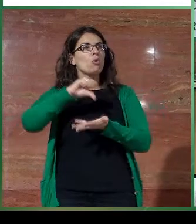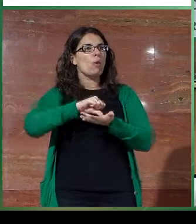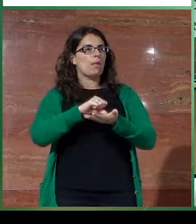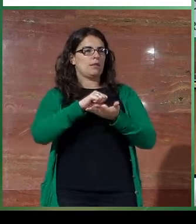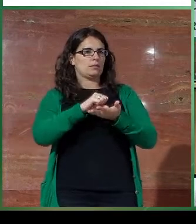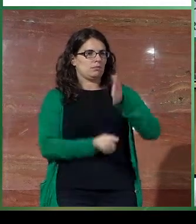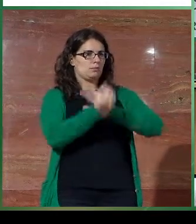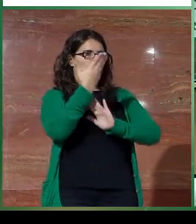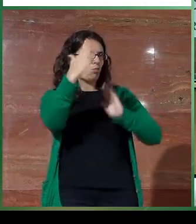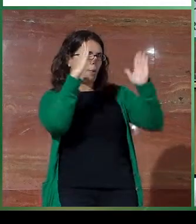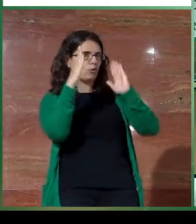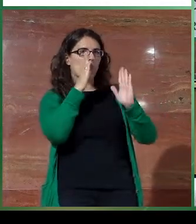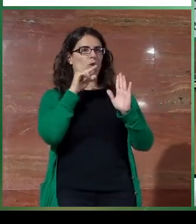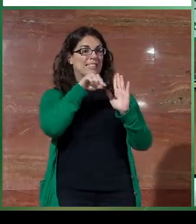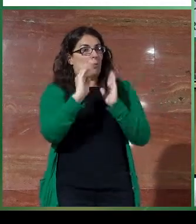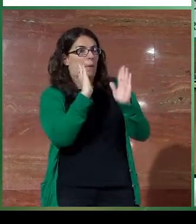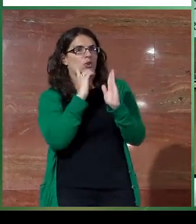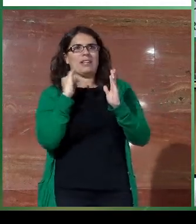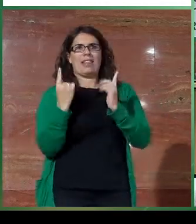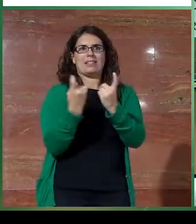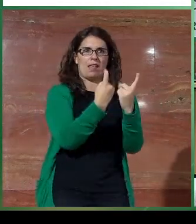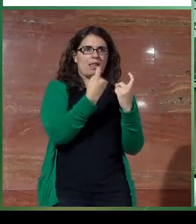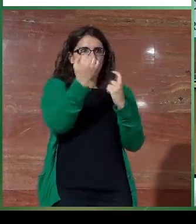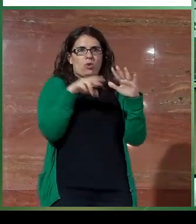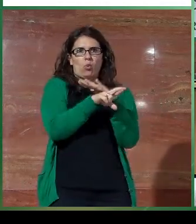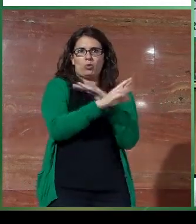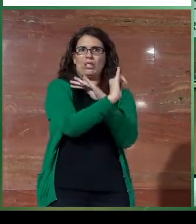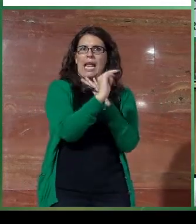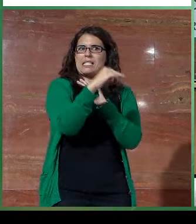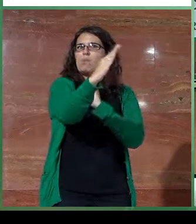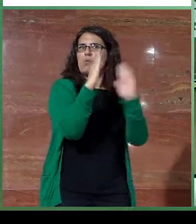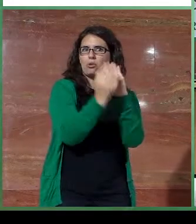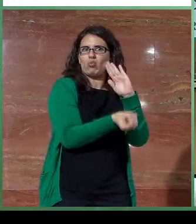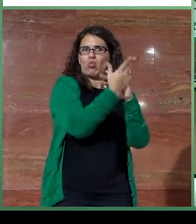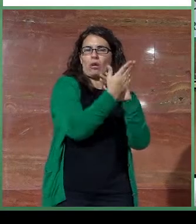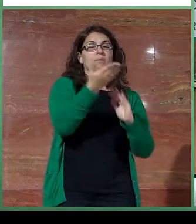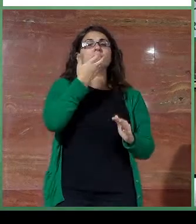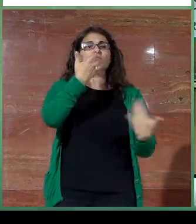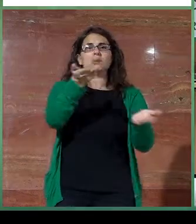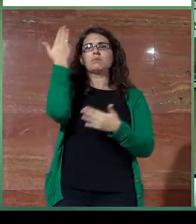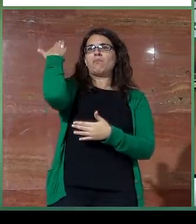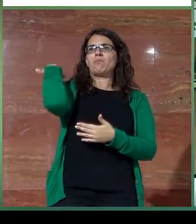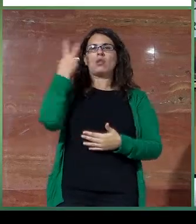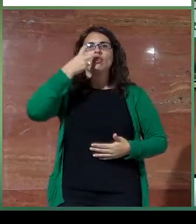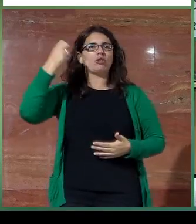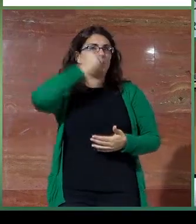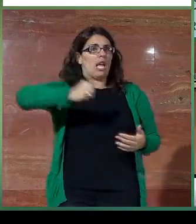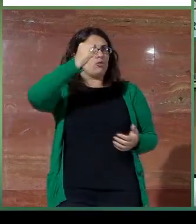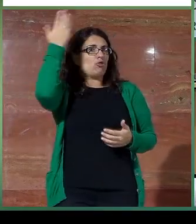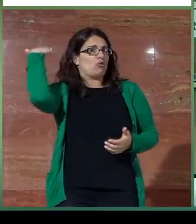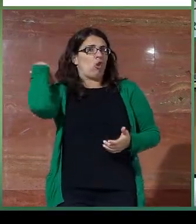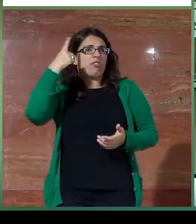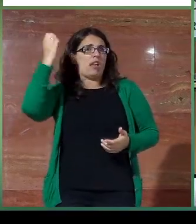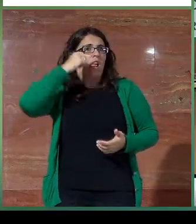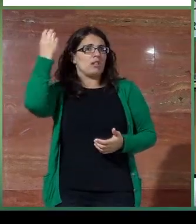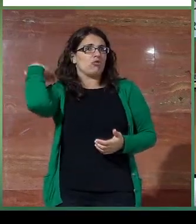momento para unas necesidades y para unos medios que se tienen. Hace 100 años, 200 años, no había